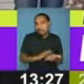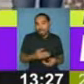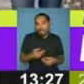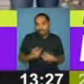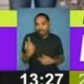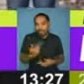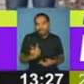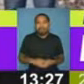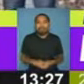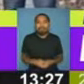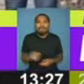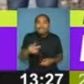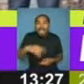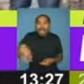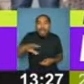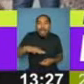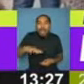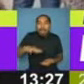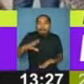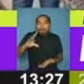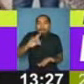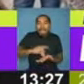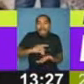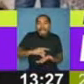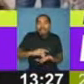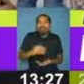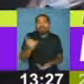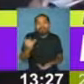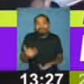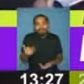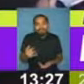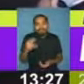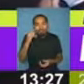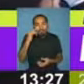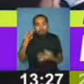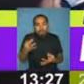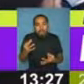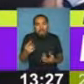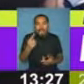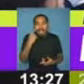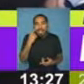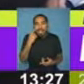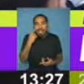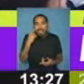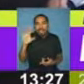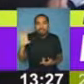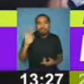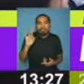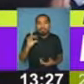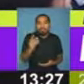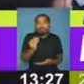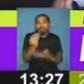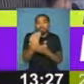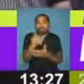provincia. Perico es uno de los lugares emblemáticos donde ya hay un intendente electo de nuestra fuerza política,